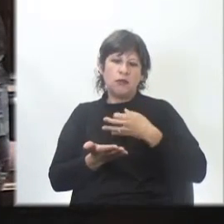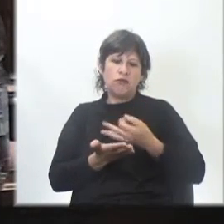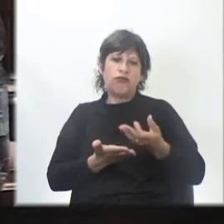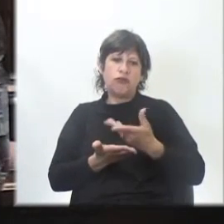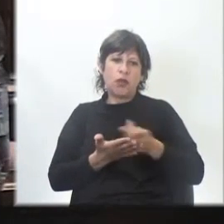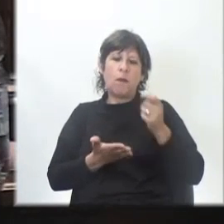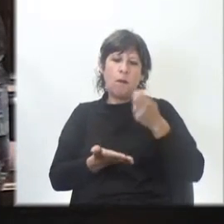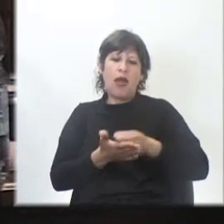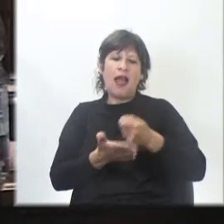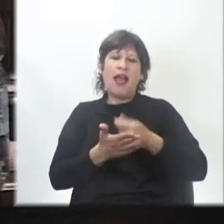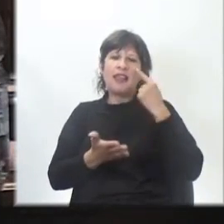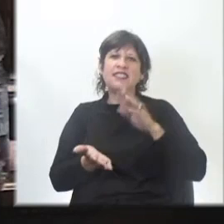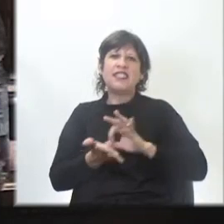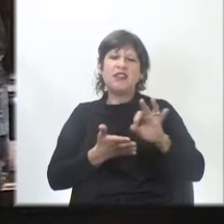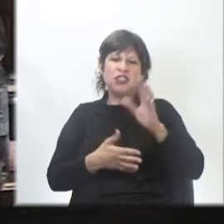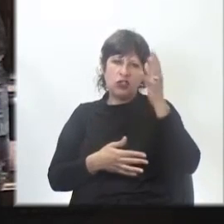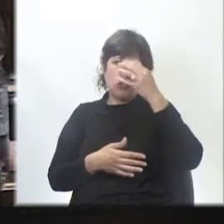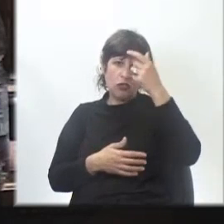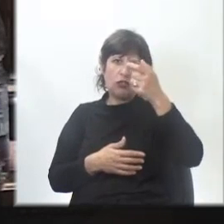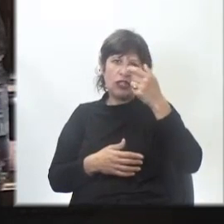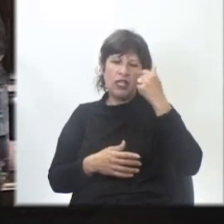técnico y suministro de repuestos para el